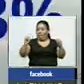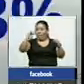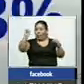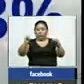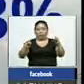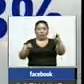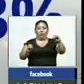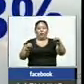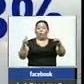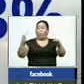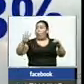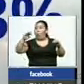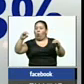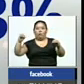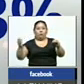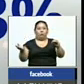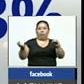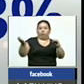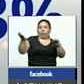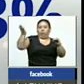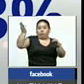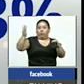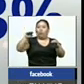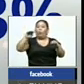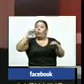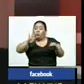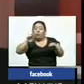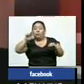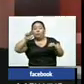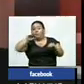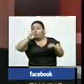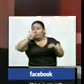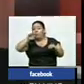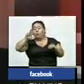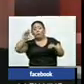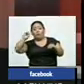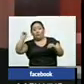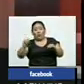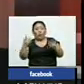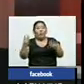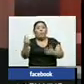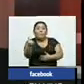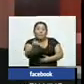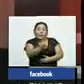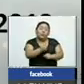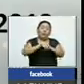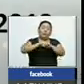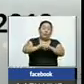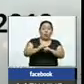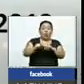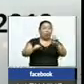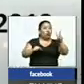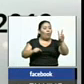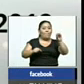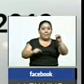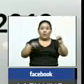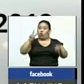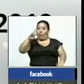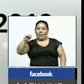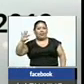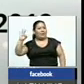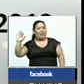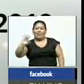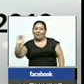es más del 433%. En torno a los fallecimientos hasta el momento, en el 2019 no se ha